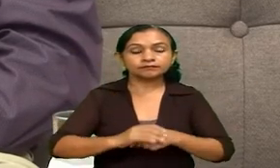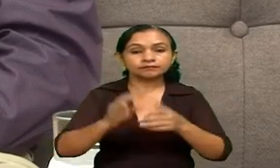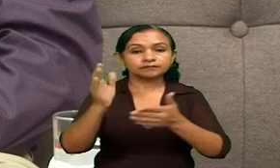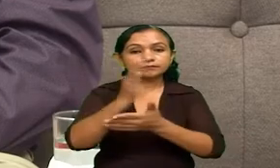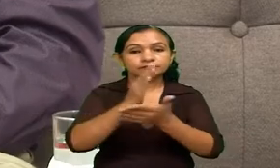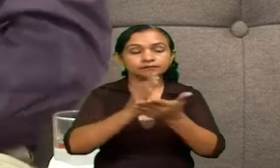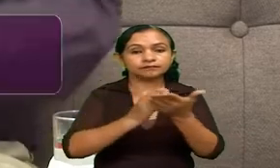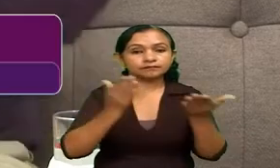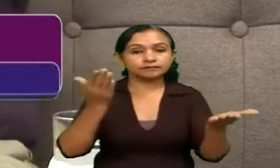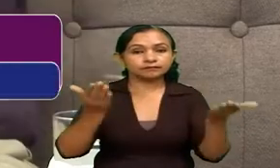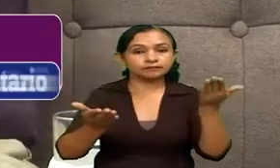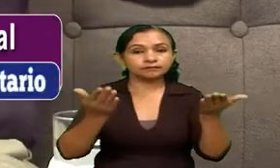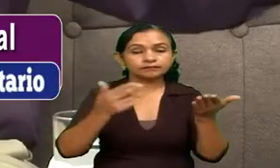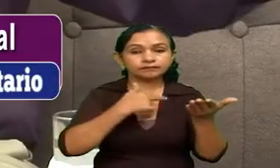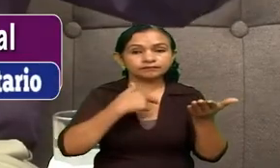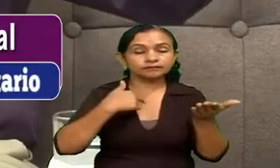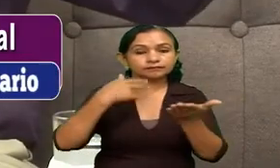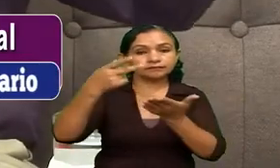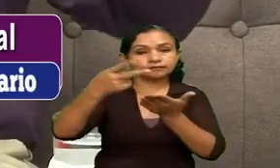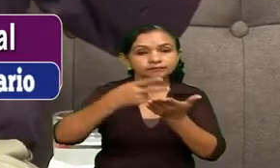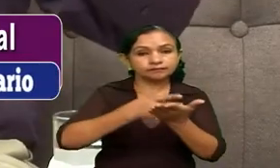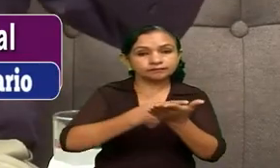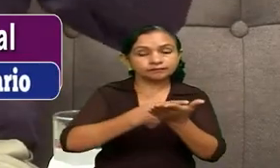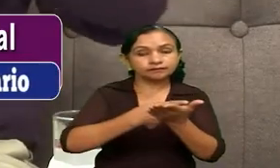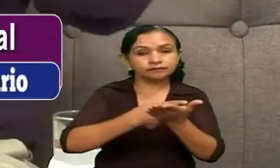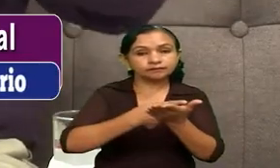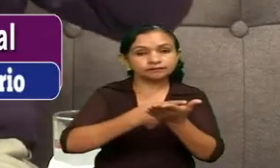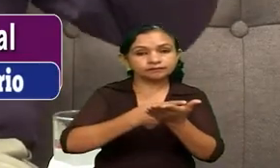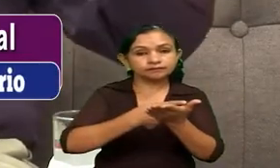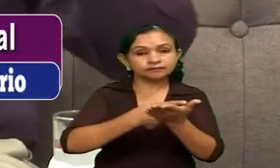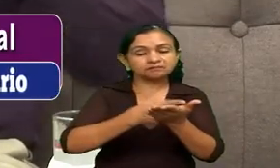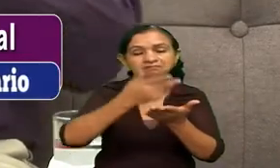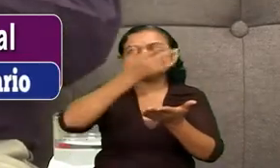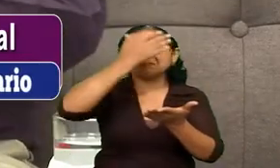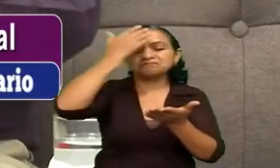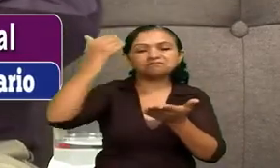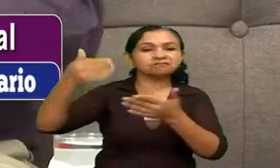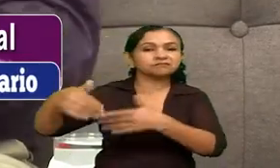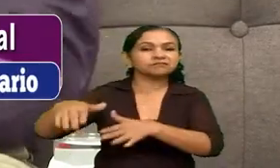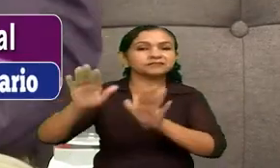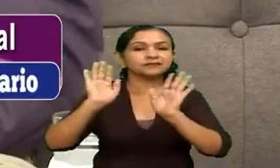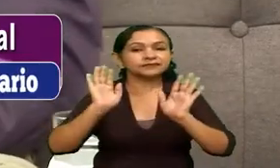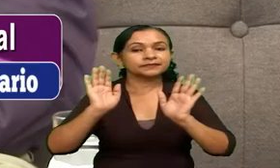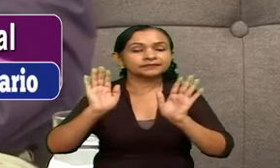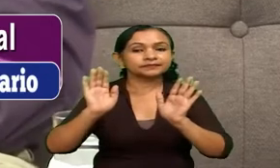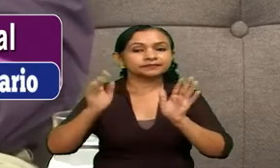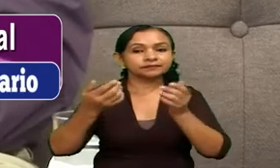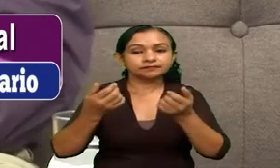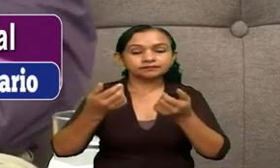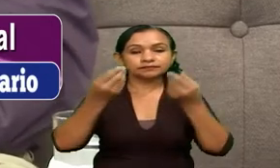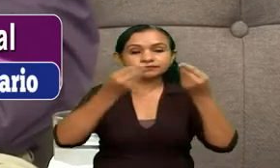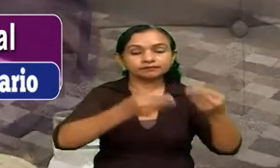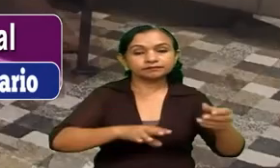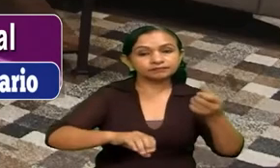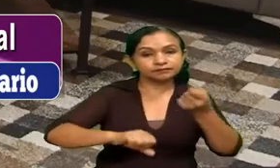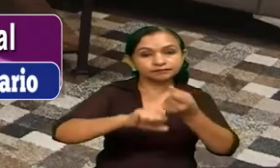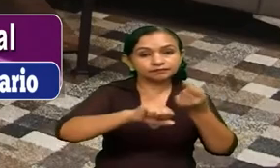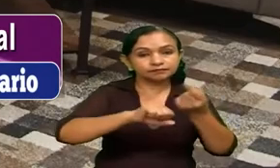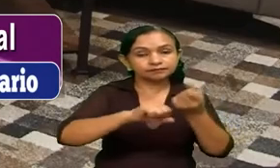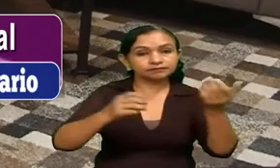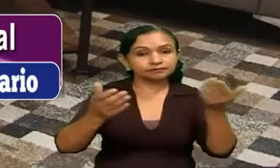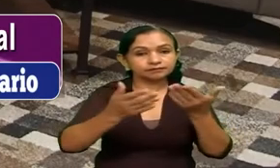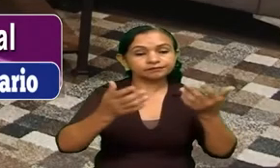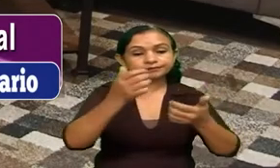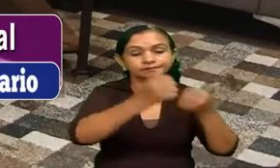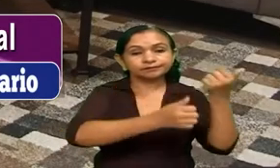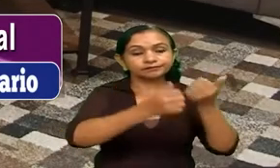es que haces un proyecto y hay veces nos olvidamos y esa sostenibilidad se pierde y hay veces se